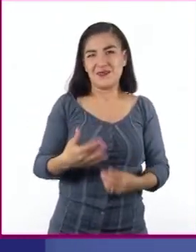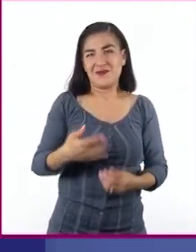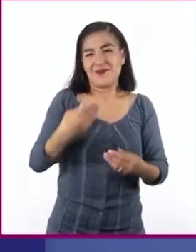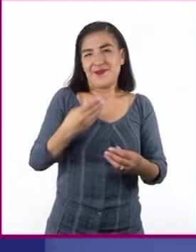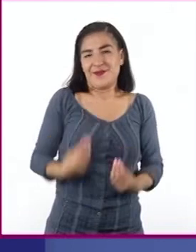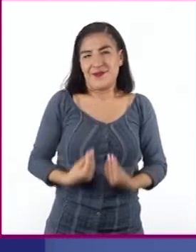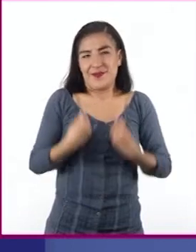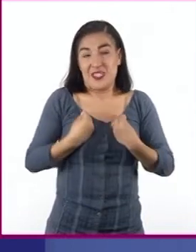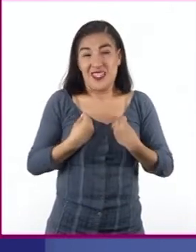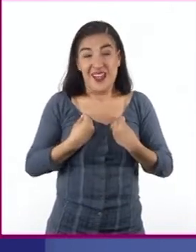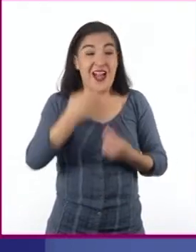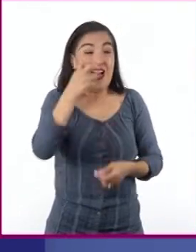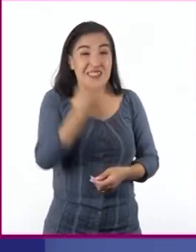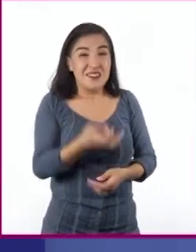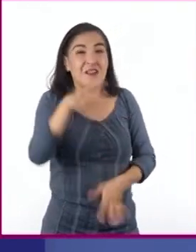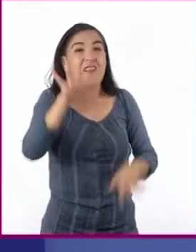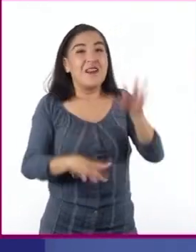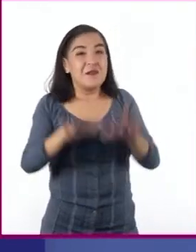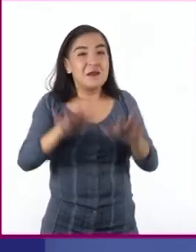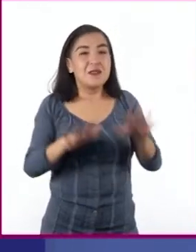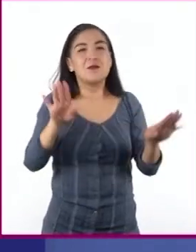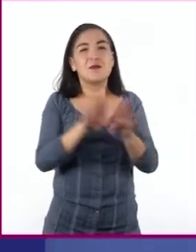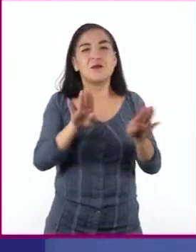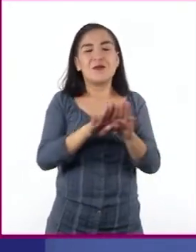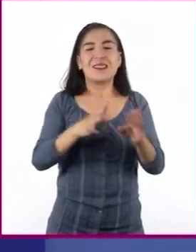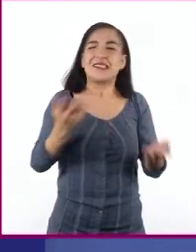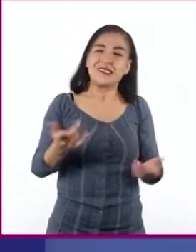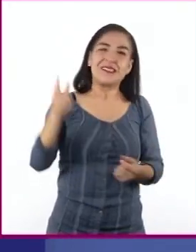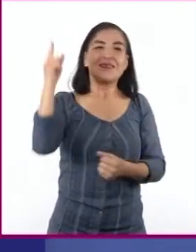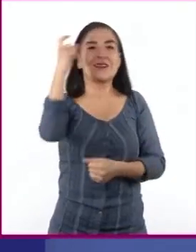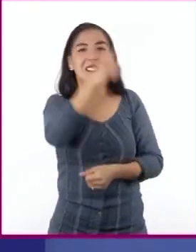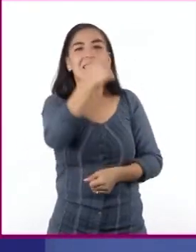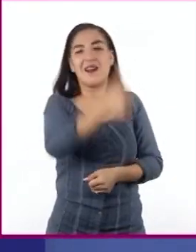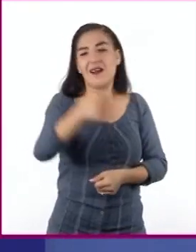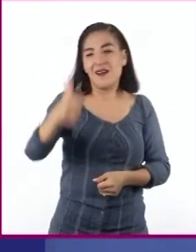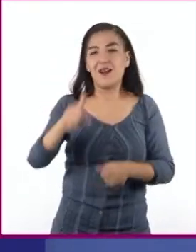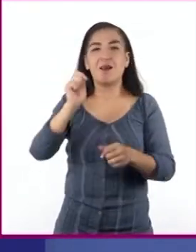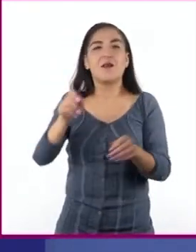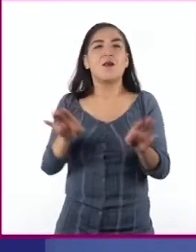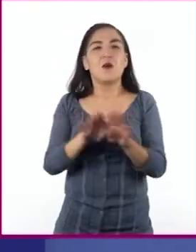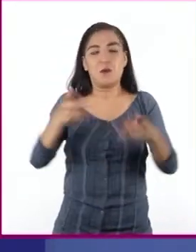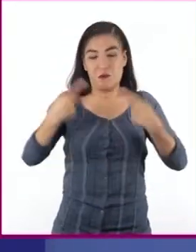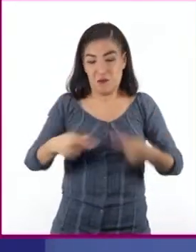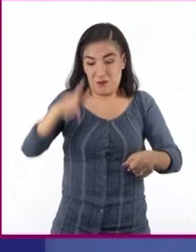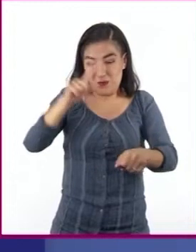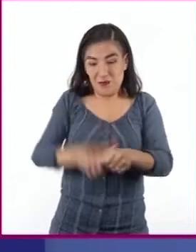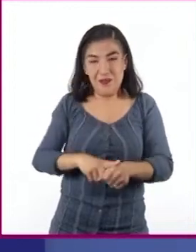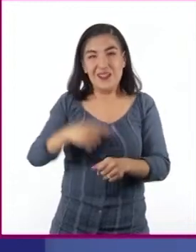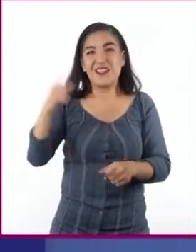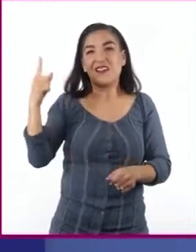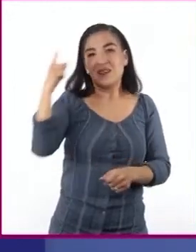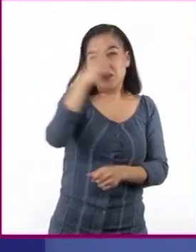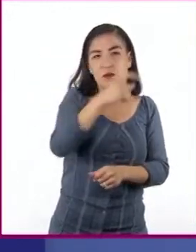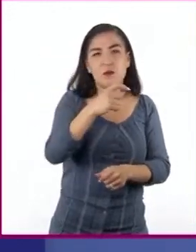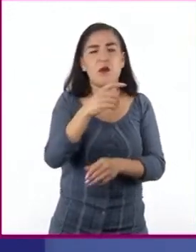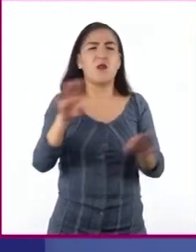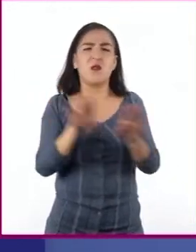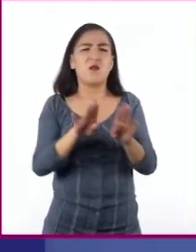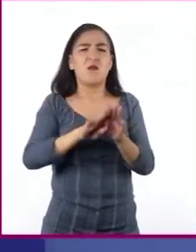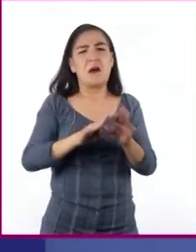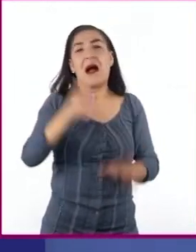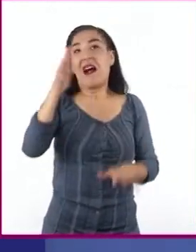situación afecta la construcción de la identidad, ya que incluso se llega a negar rasgos